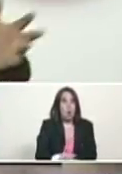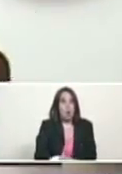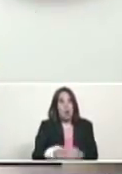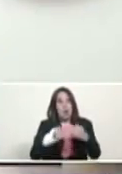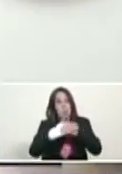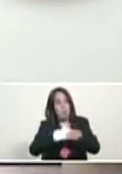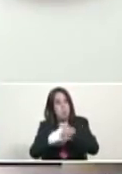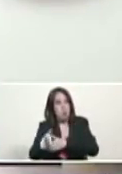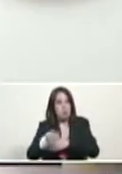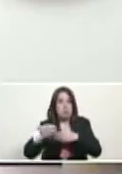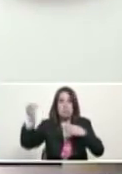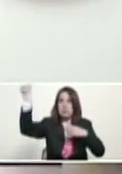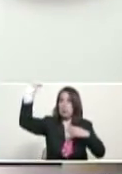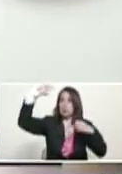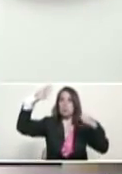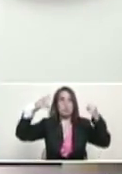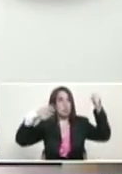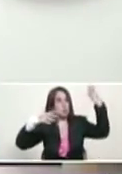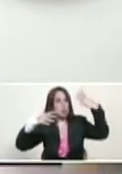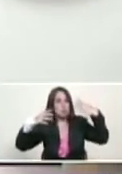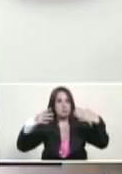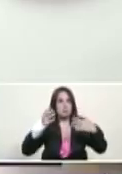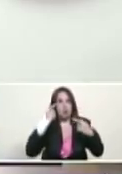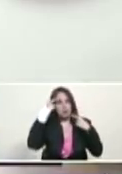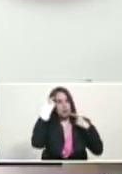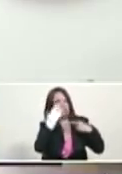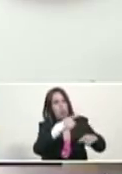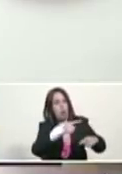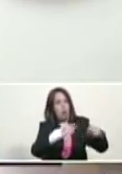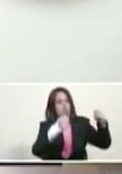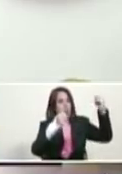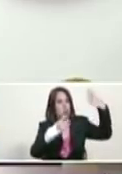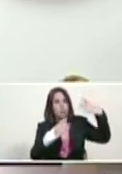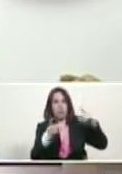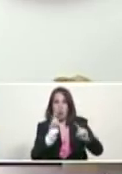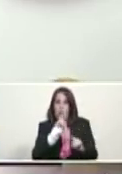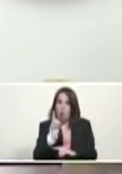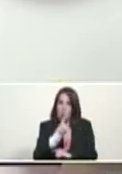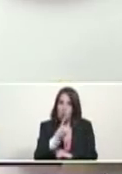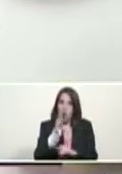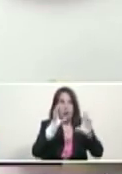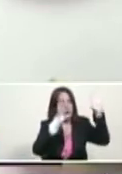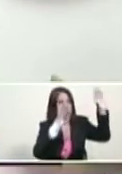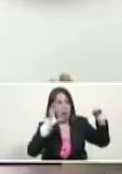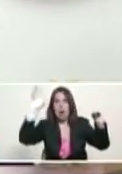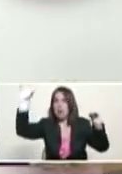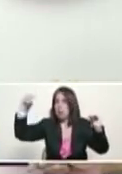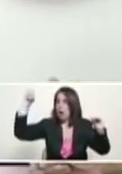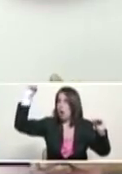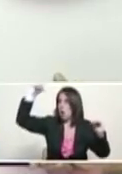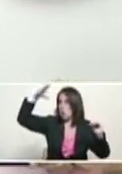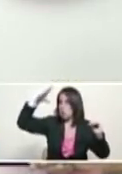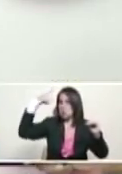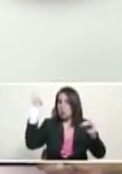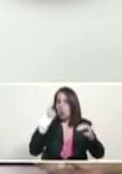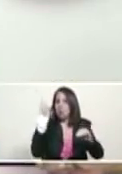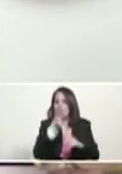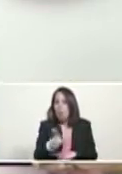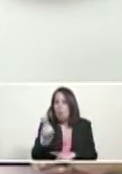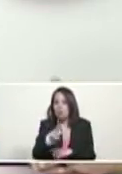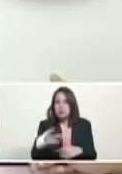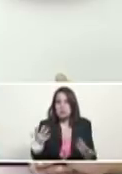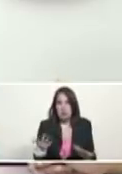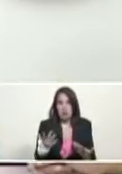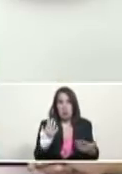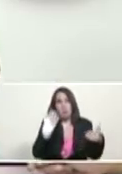en el balcón, en el bombillo. No, mientras reponemos la salud del cuerpo eléctrico, vamos a ahorrar para